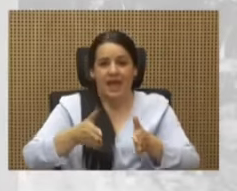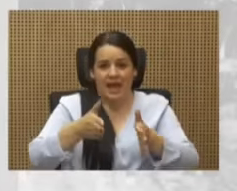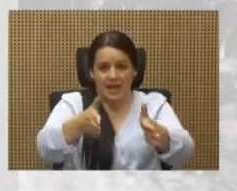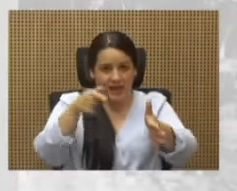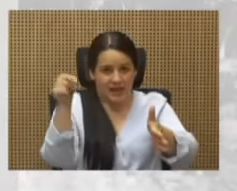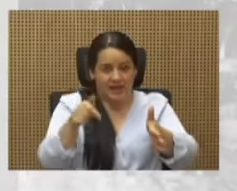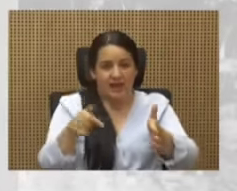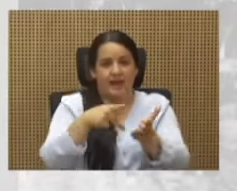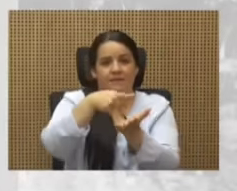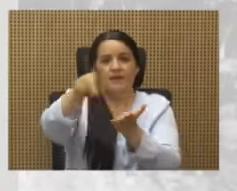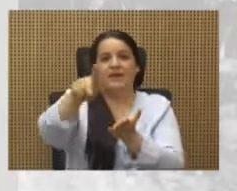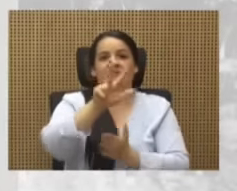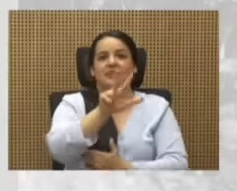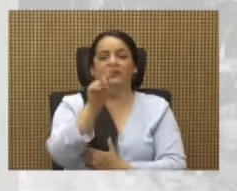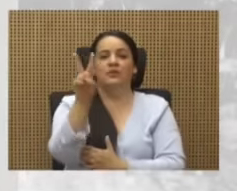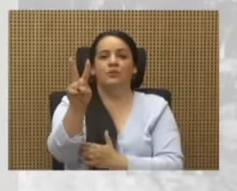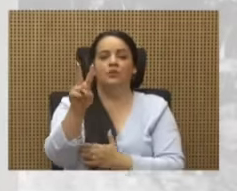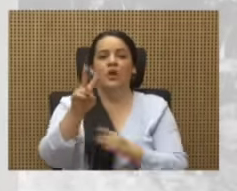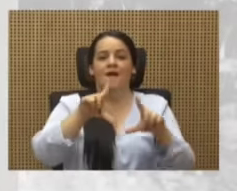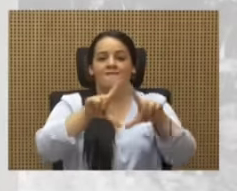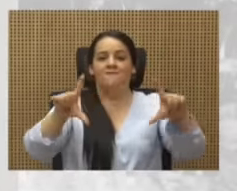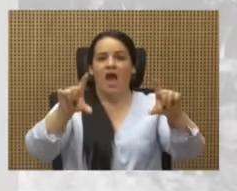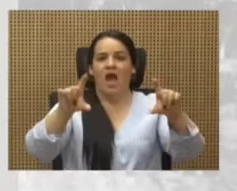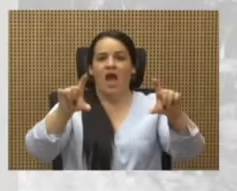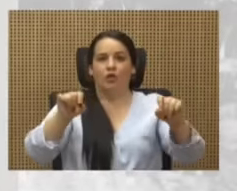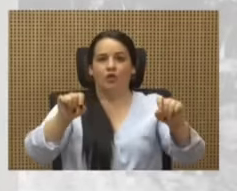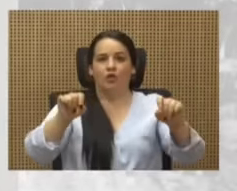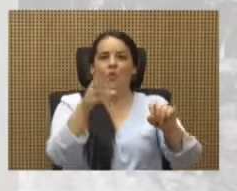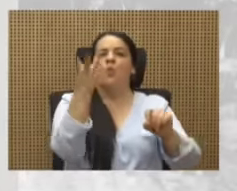32 facturas por un total de